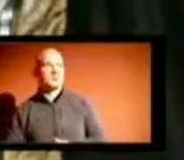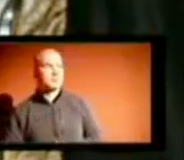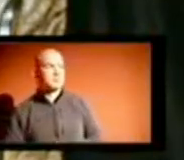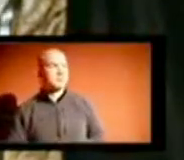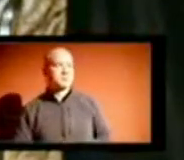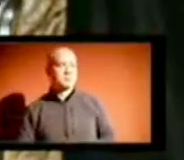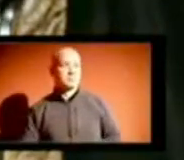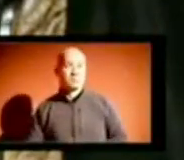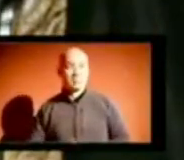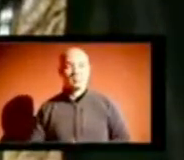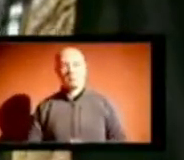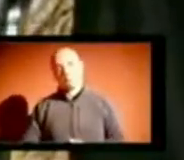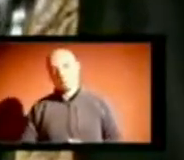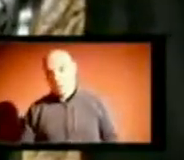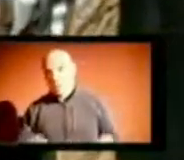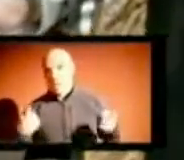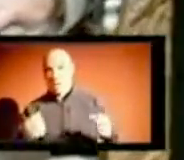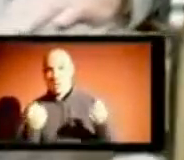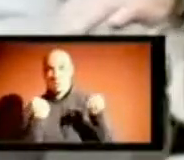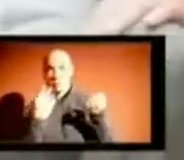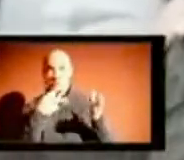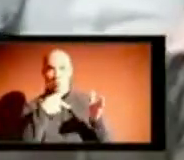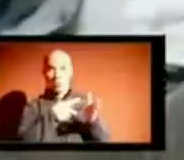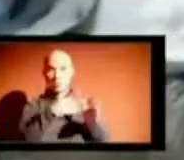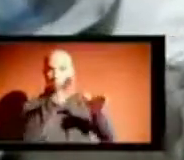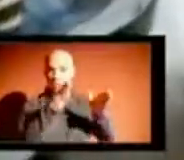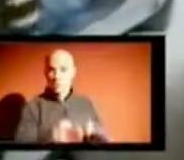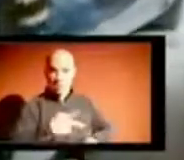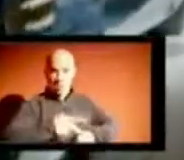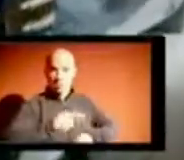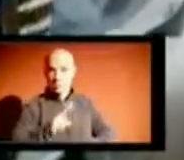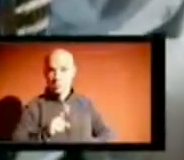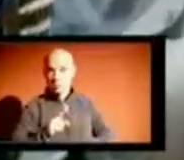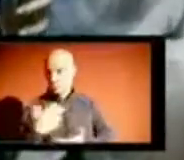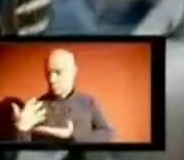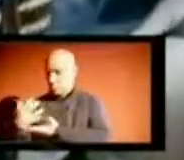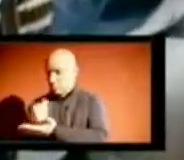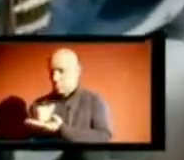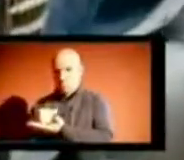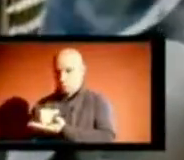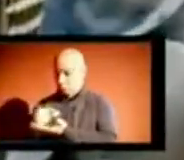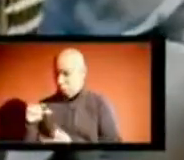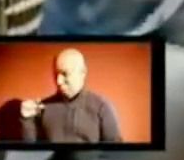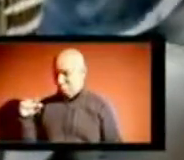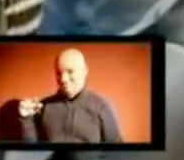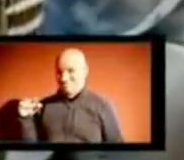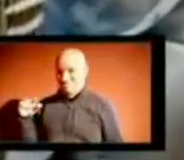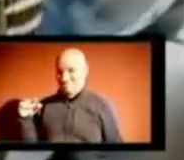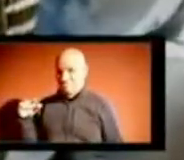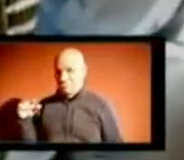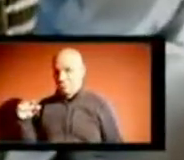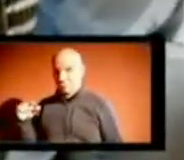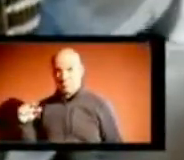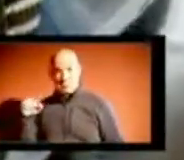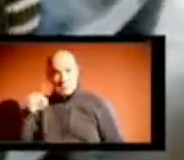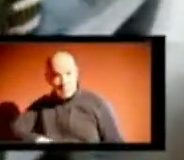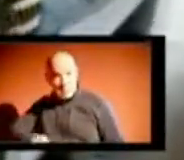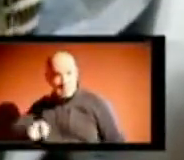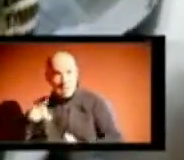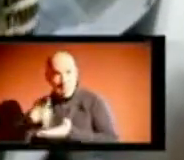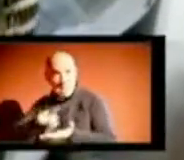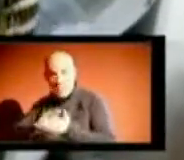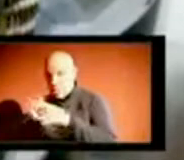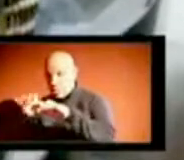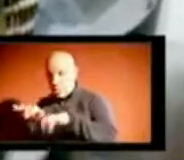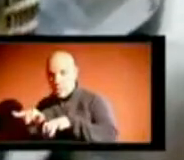hay miles de contribuyentes en Puerto Rico que sus ingresos son tan bajos que no tienen que radicar planilla.